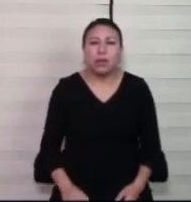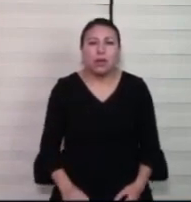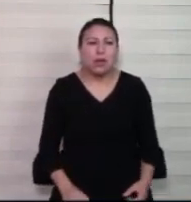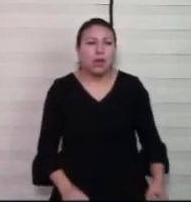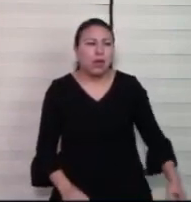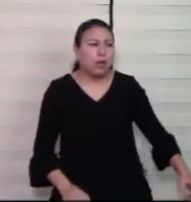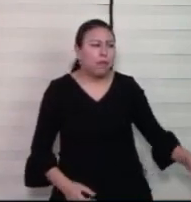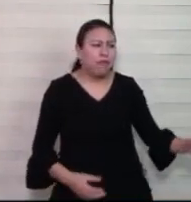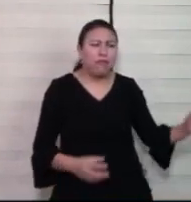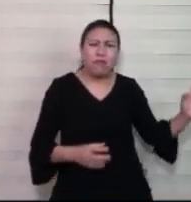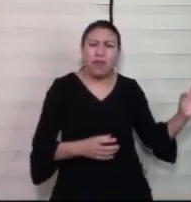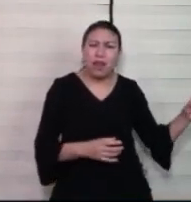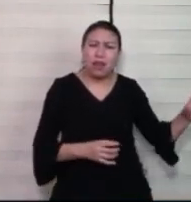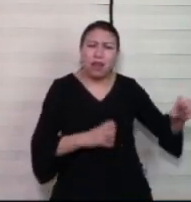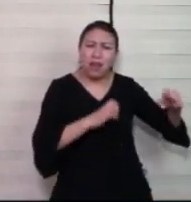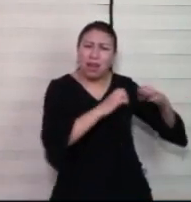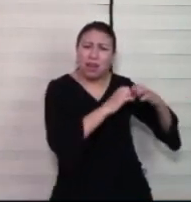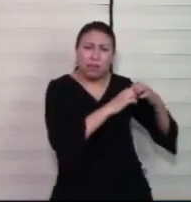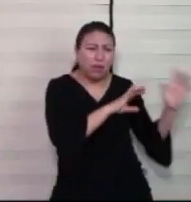número, venían contra él,